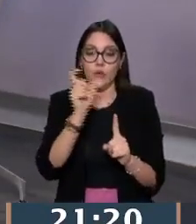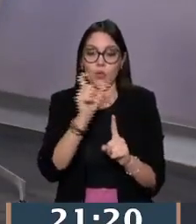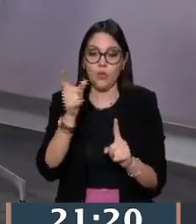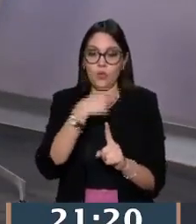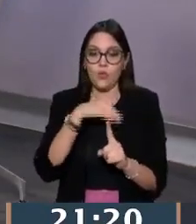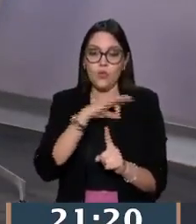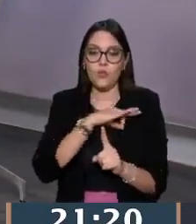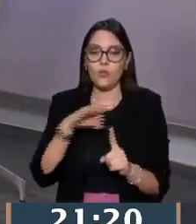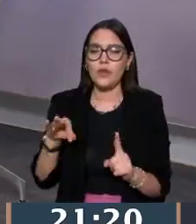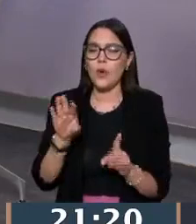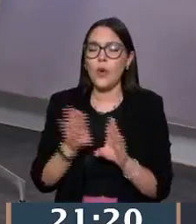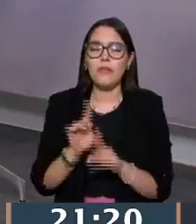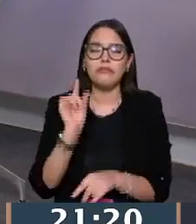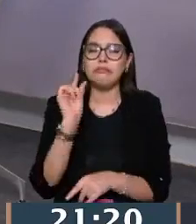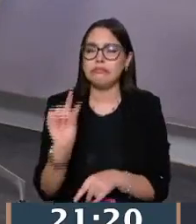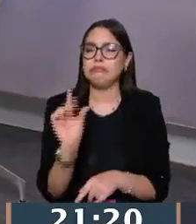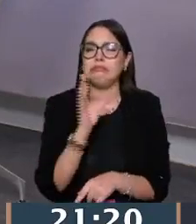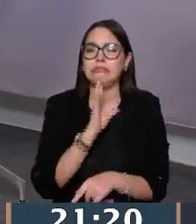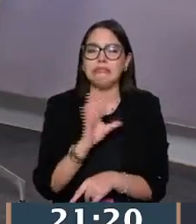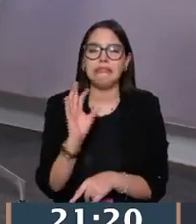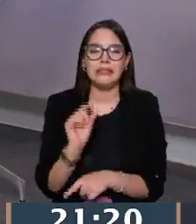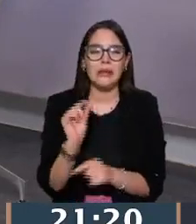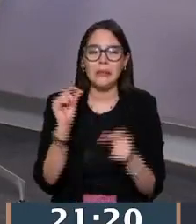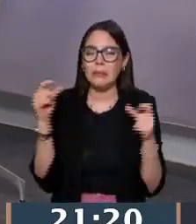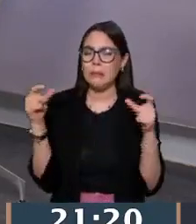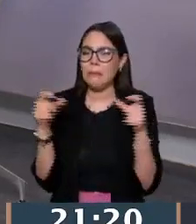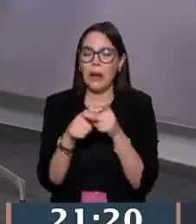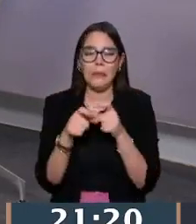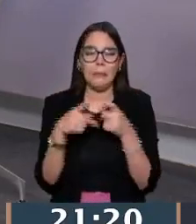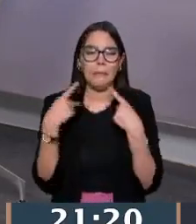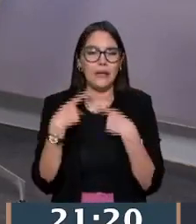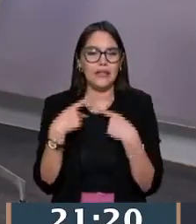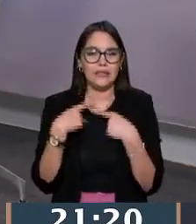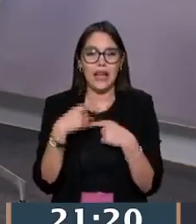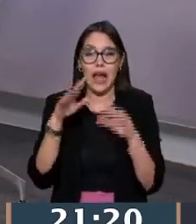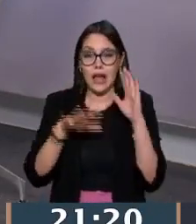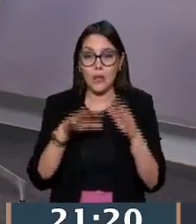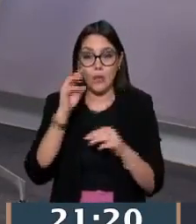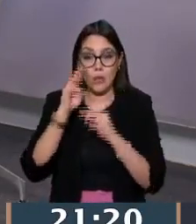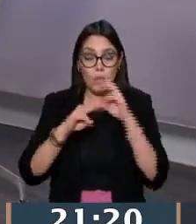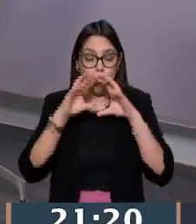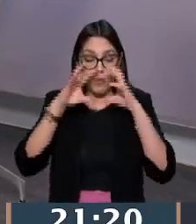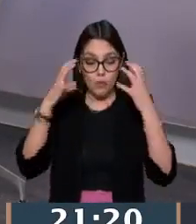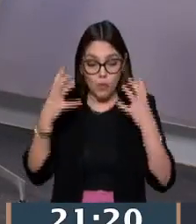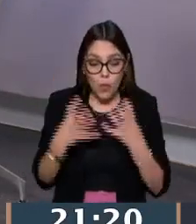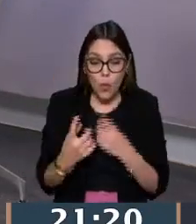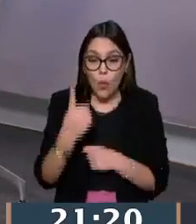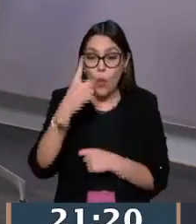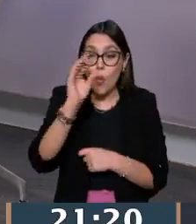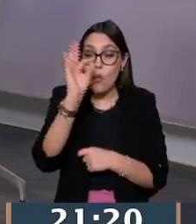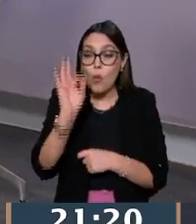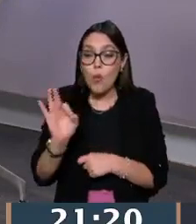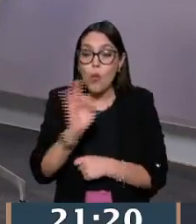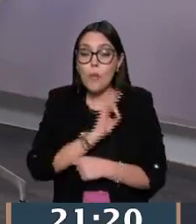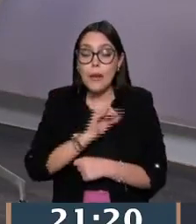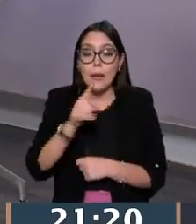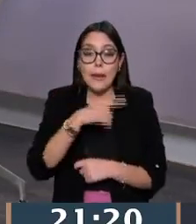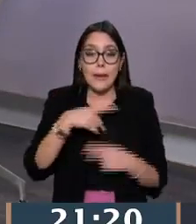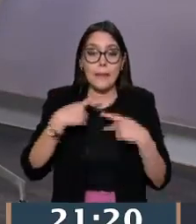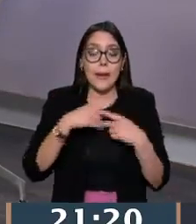una pequeñísima minoría, en algunos casos es el 1% del planeta, los que acceden a